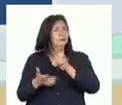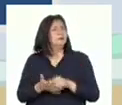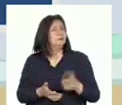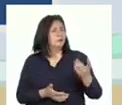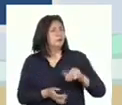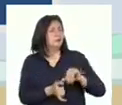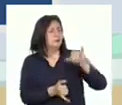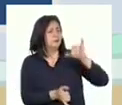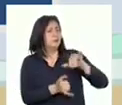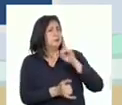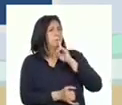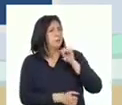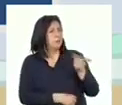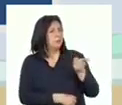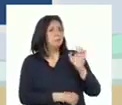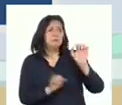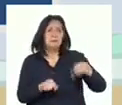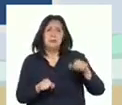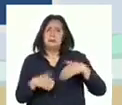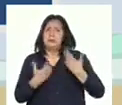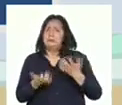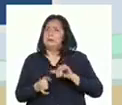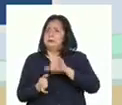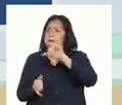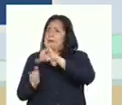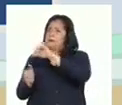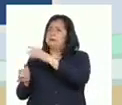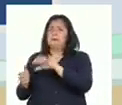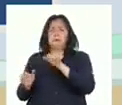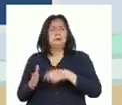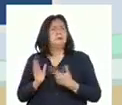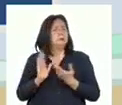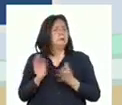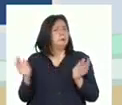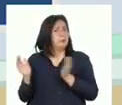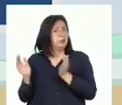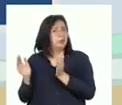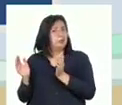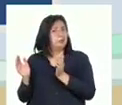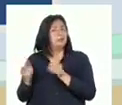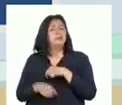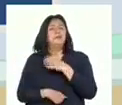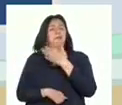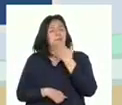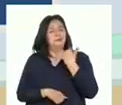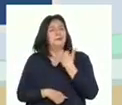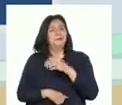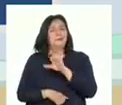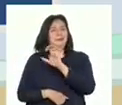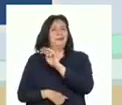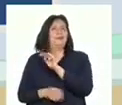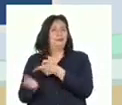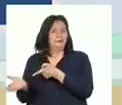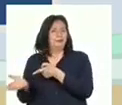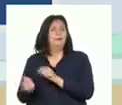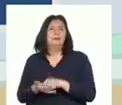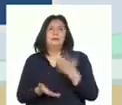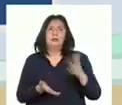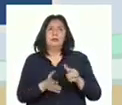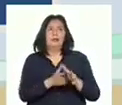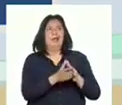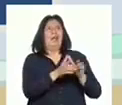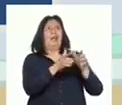papá? Podemos medir todo. Para expresar longitudes pequeñas es preferible usar centímetros. Y